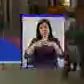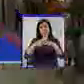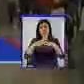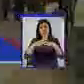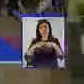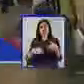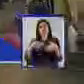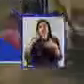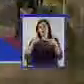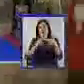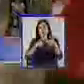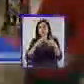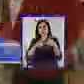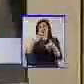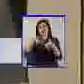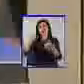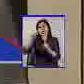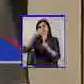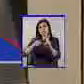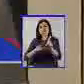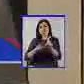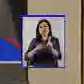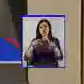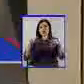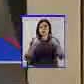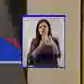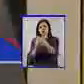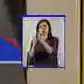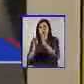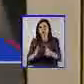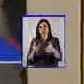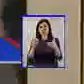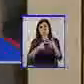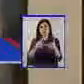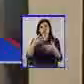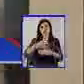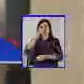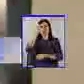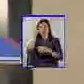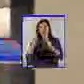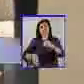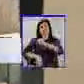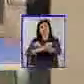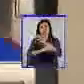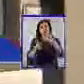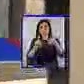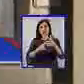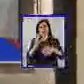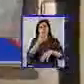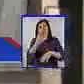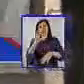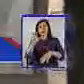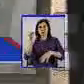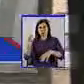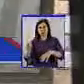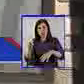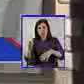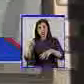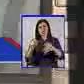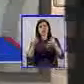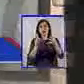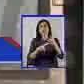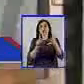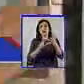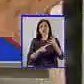Electricidad. Después girarán el aguinaldo al Cuerpo de Bomberos, la Federación Costarricense de Fútbol, la Caja Costarricense del Seguro